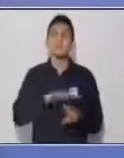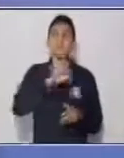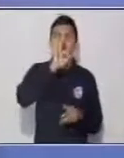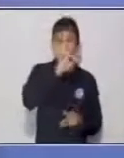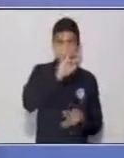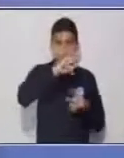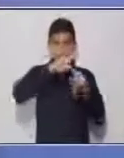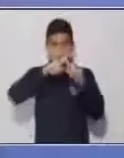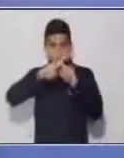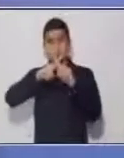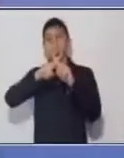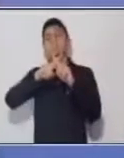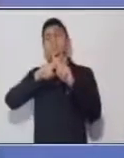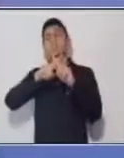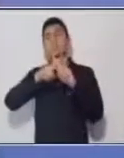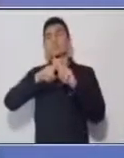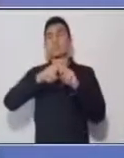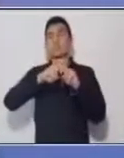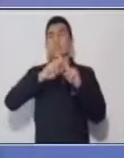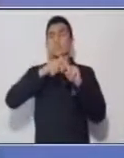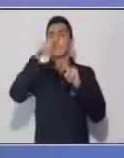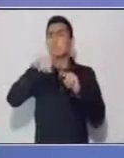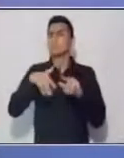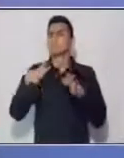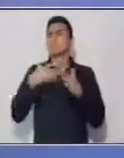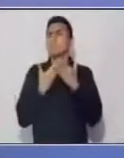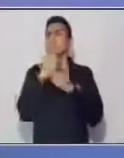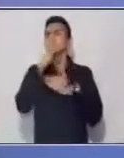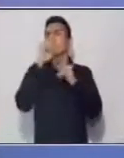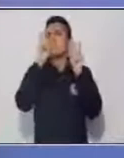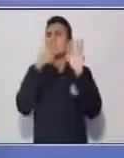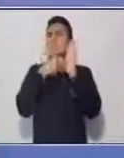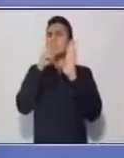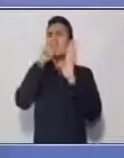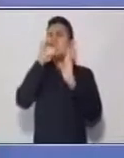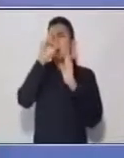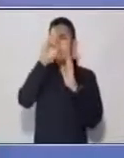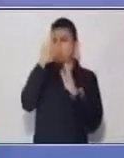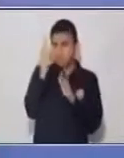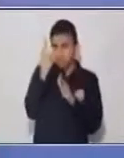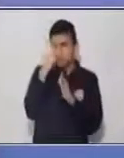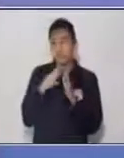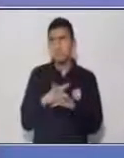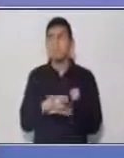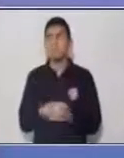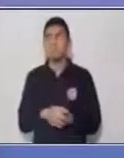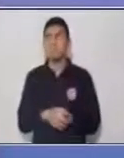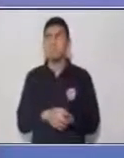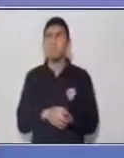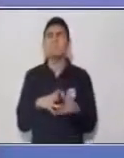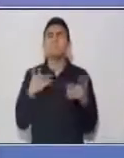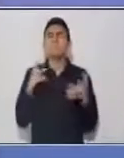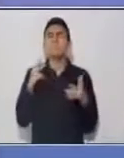la base, pero ahora le agregamos el valor 1, que es 3,